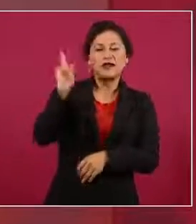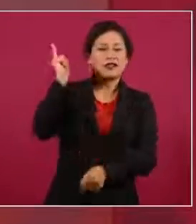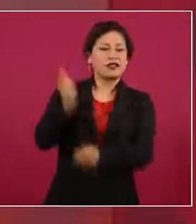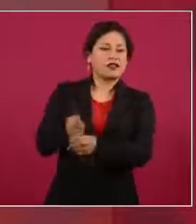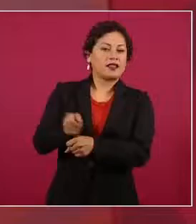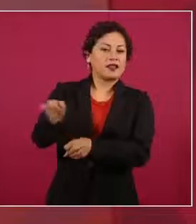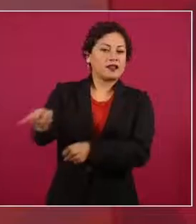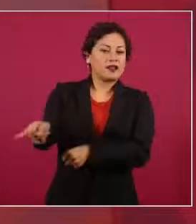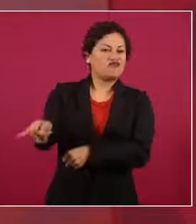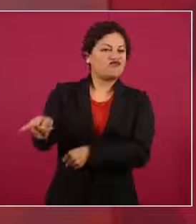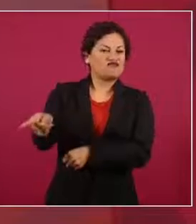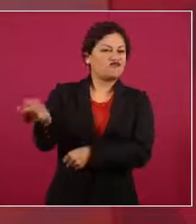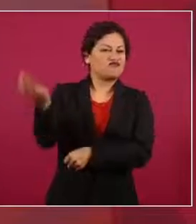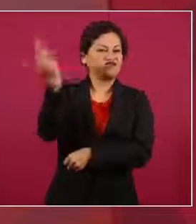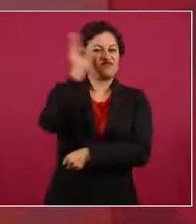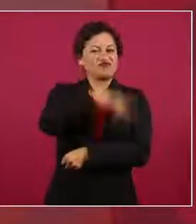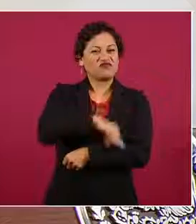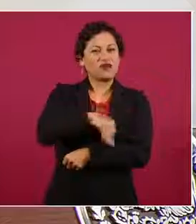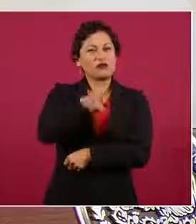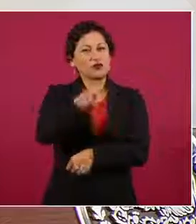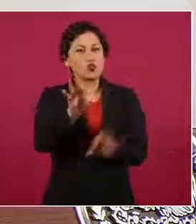falso.